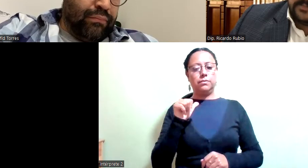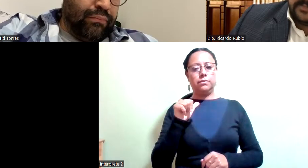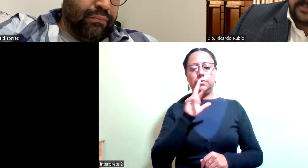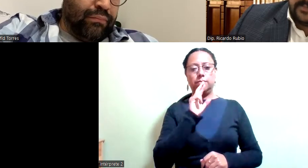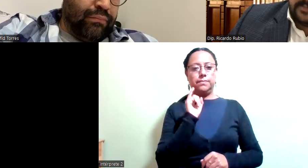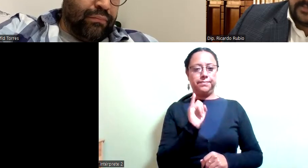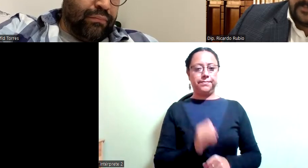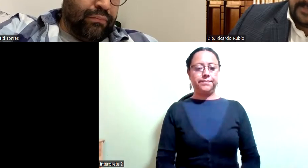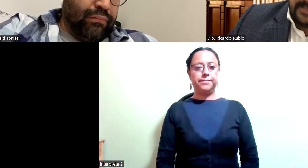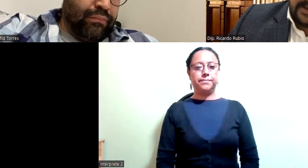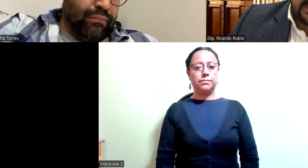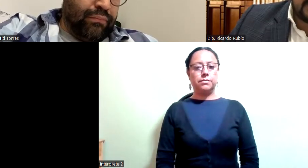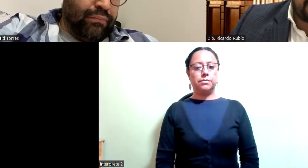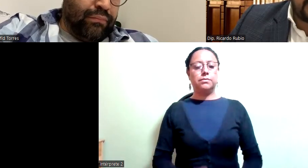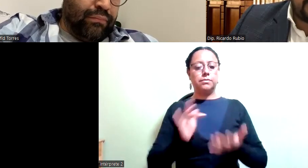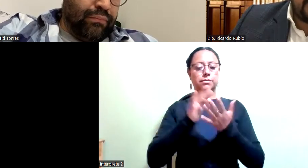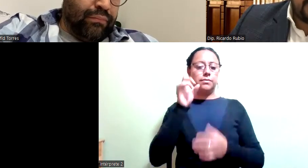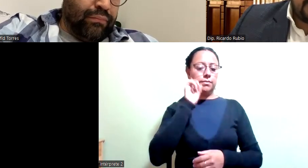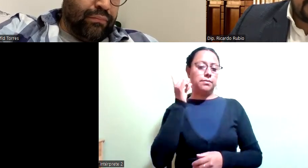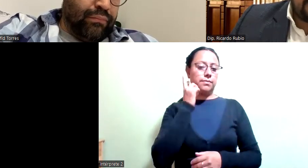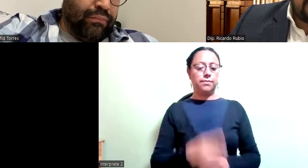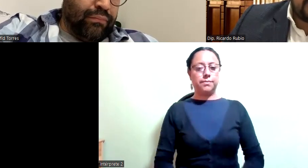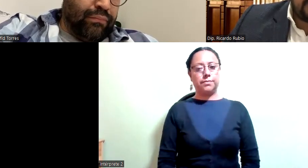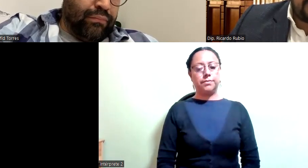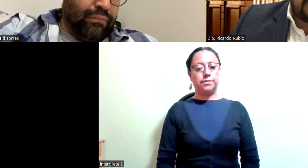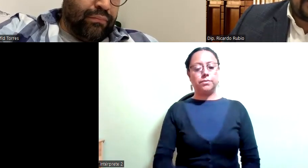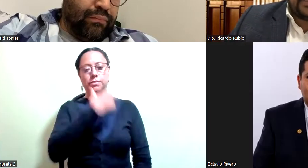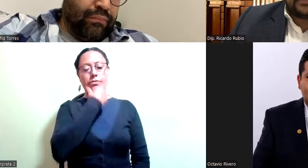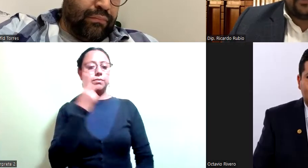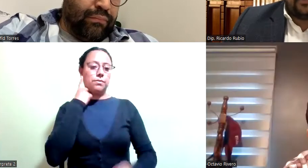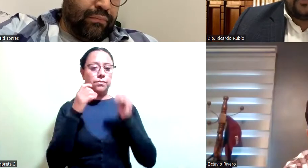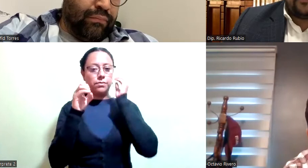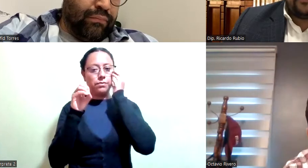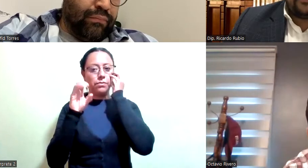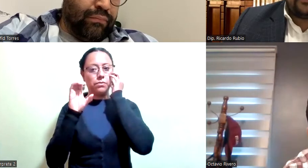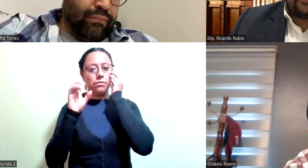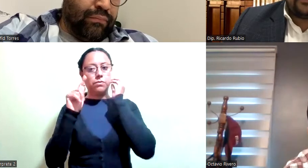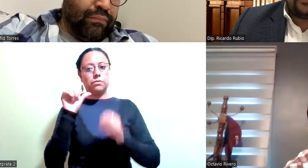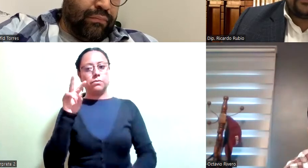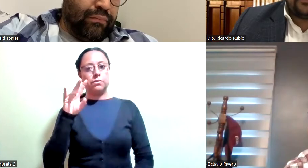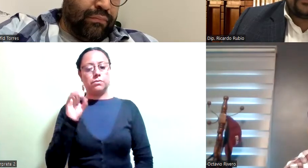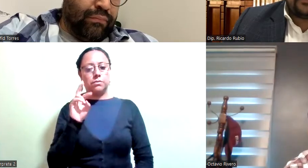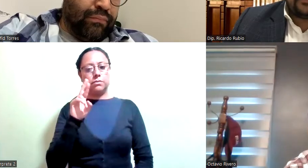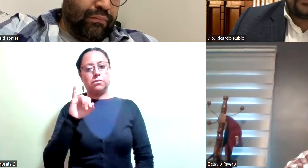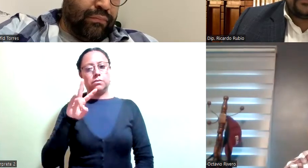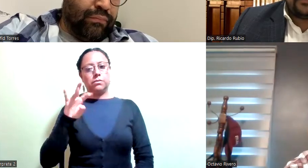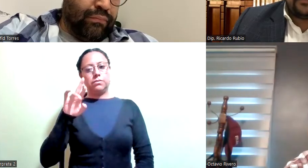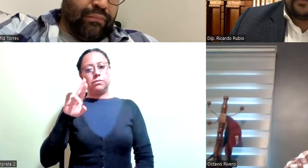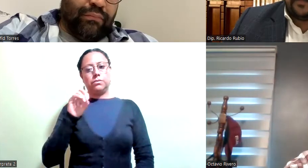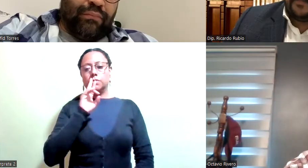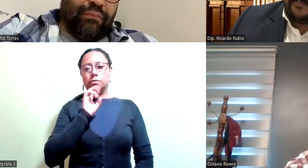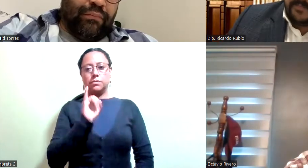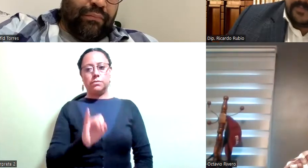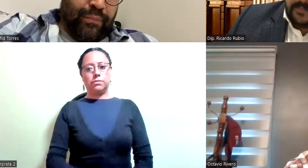Ayala Zúñiga, a favor. Gracias, diputada. Diputado José Octavio Rivero Villaseñor. Rivera en pro.